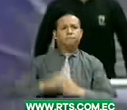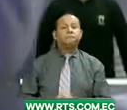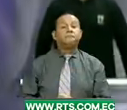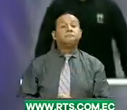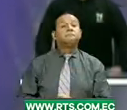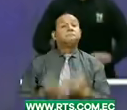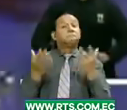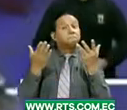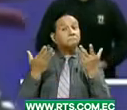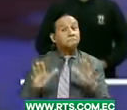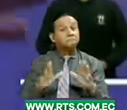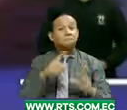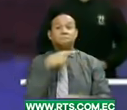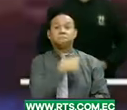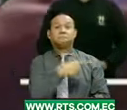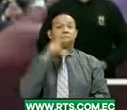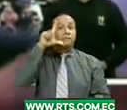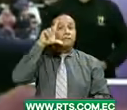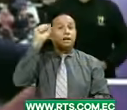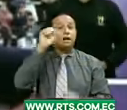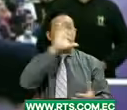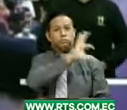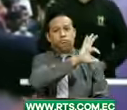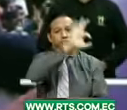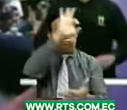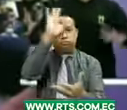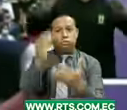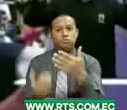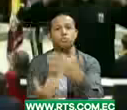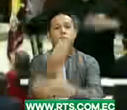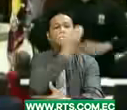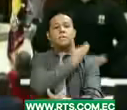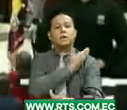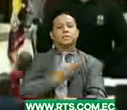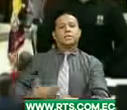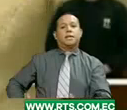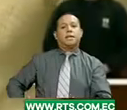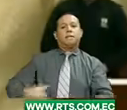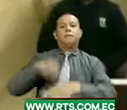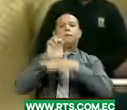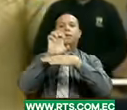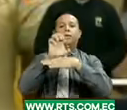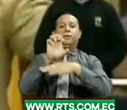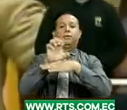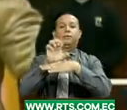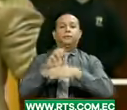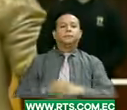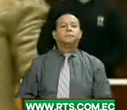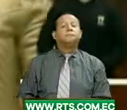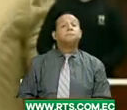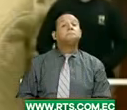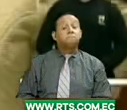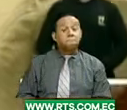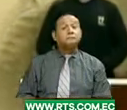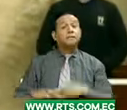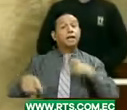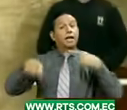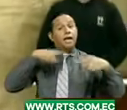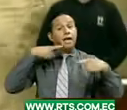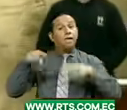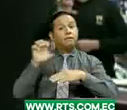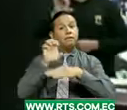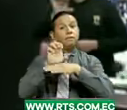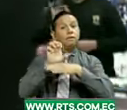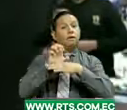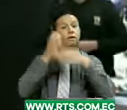que Guillermo Lasso fue posesionado como el nuevo presidente de la República del Ecuador. El jefe de Estado brindó